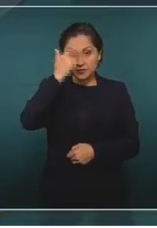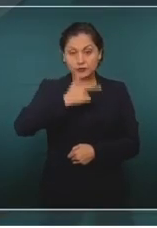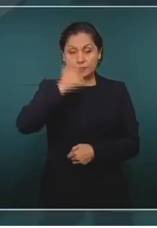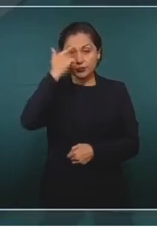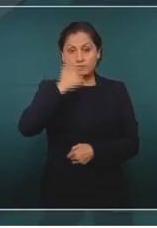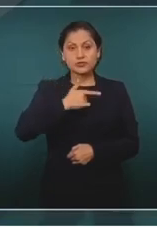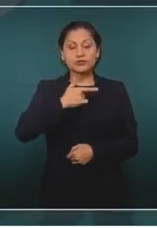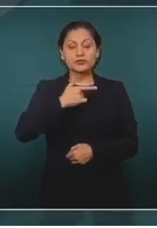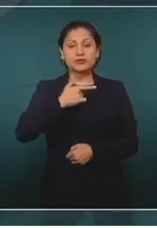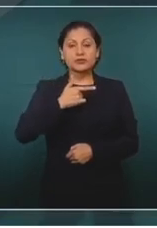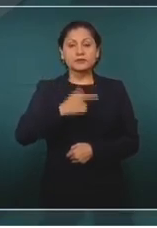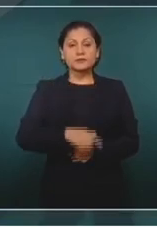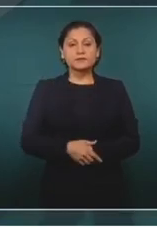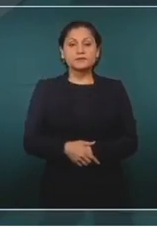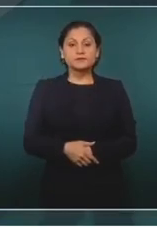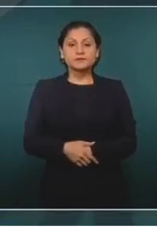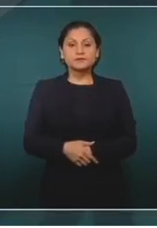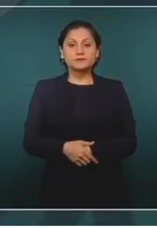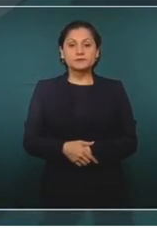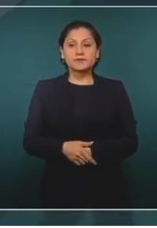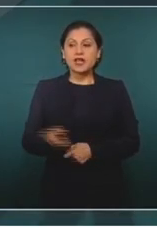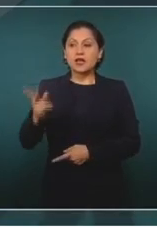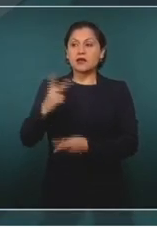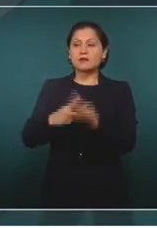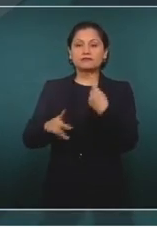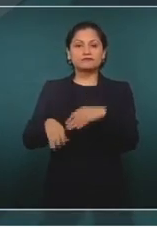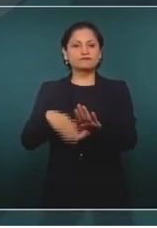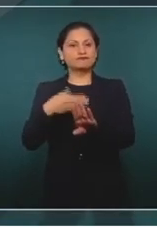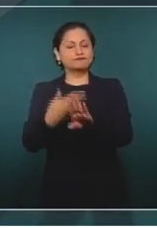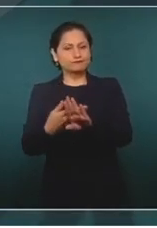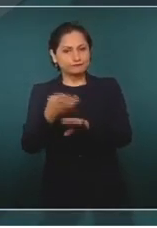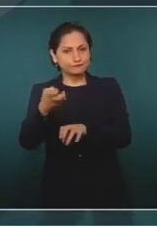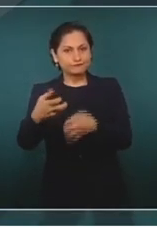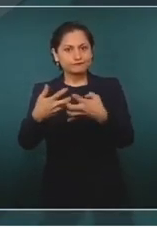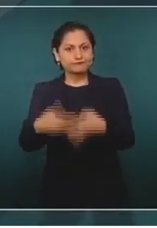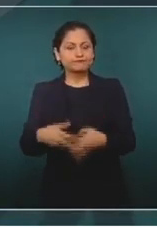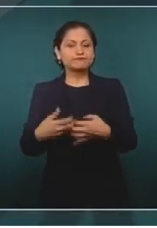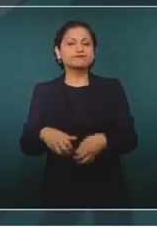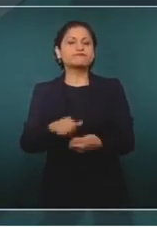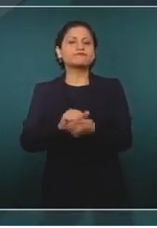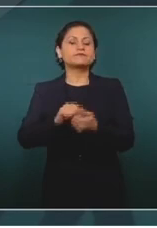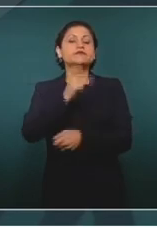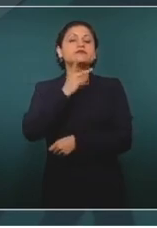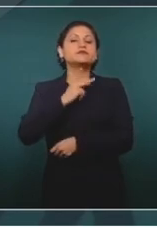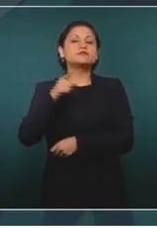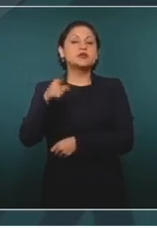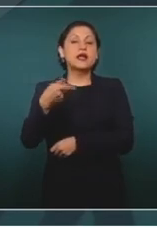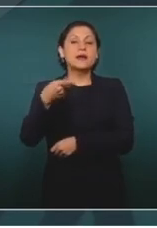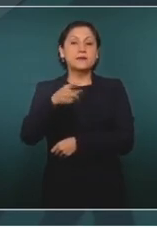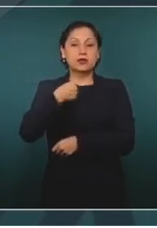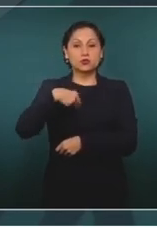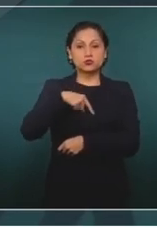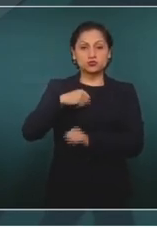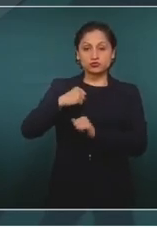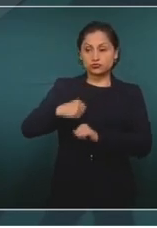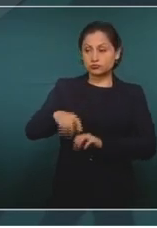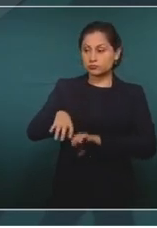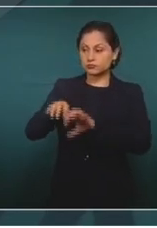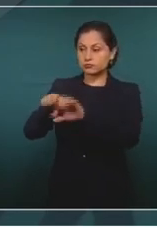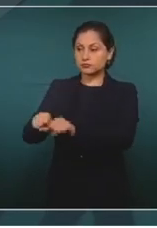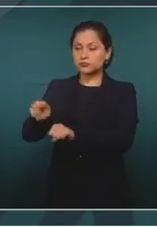alguna intento de agresión, donde se aseguró un vehículo con 12